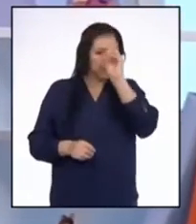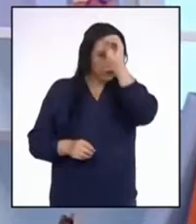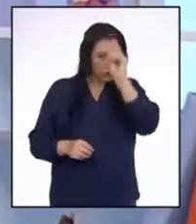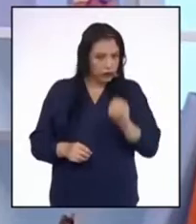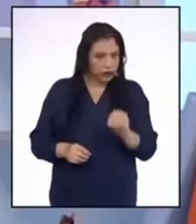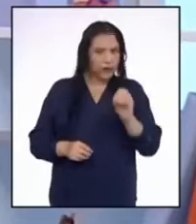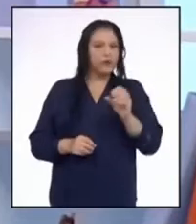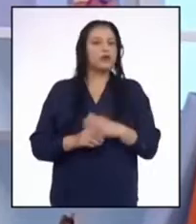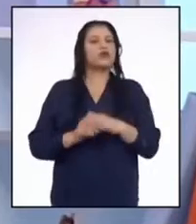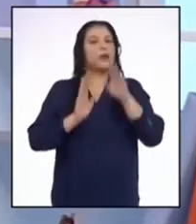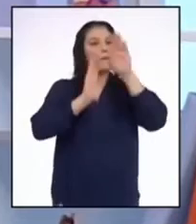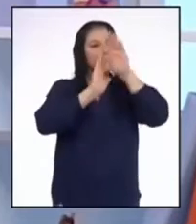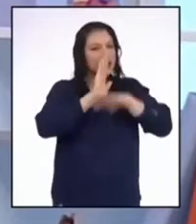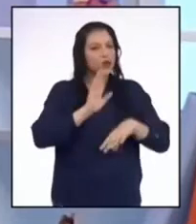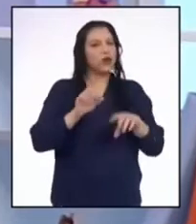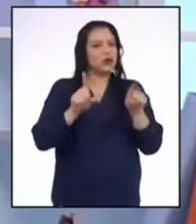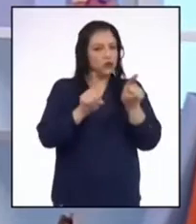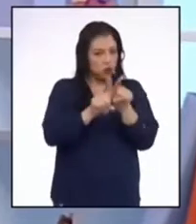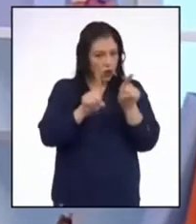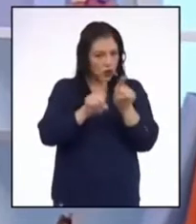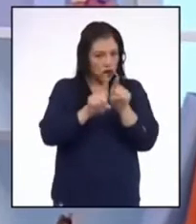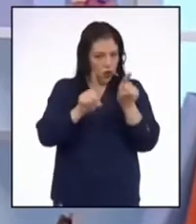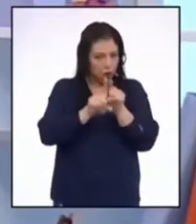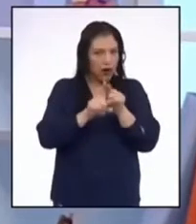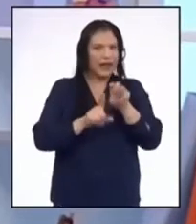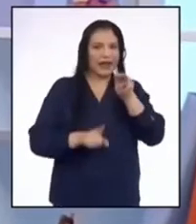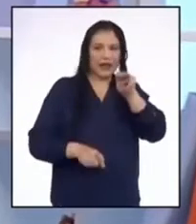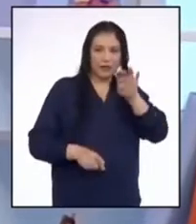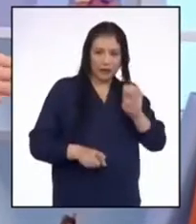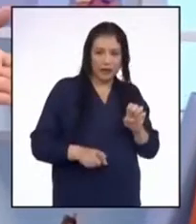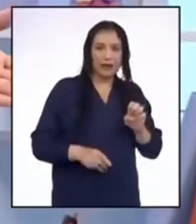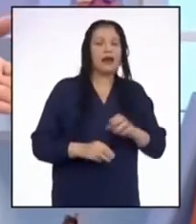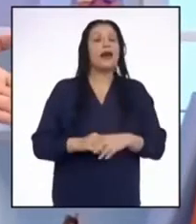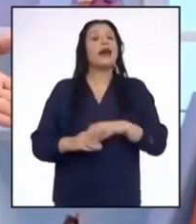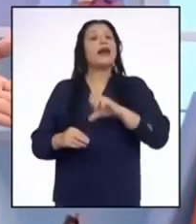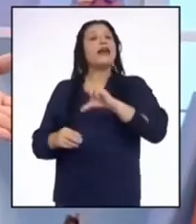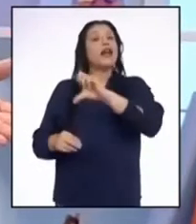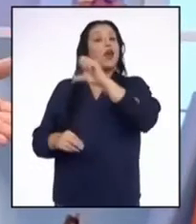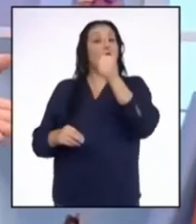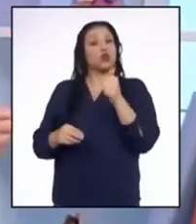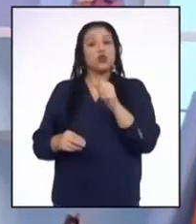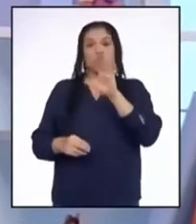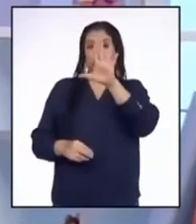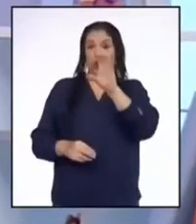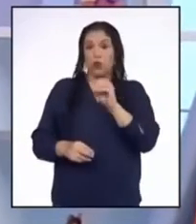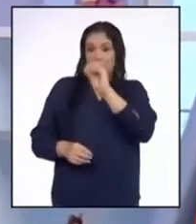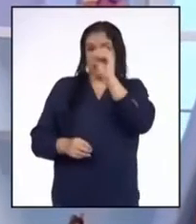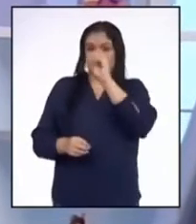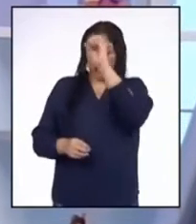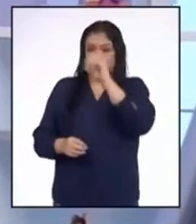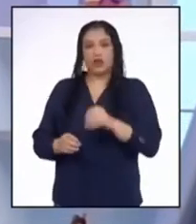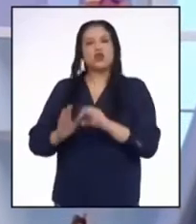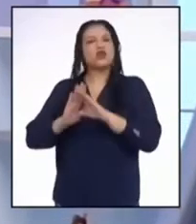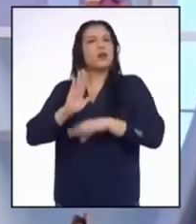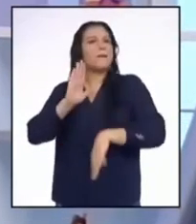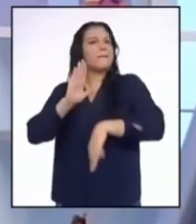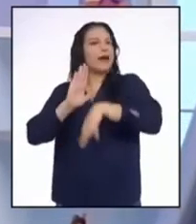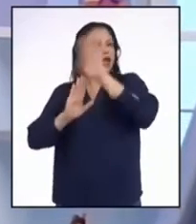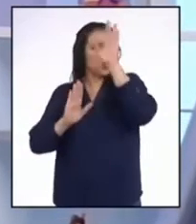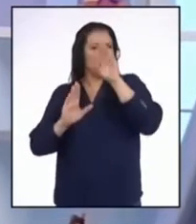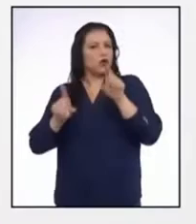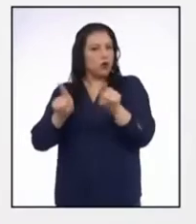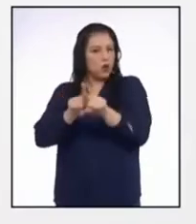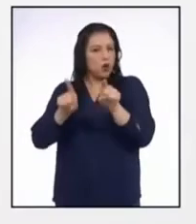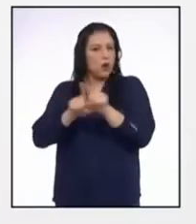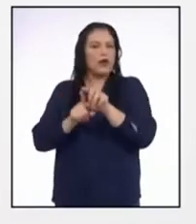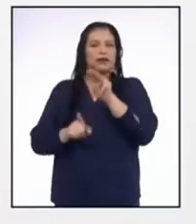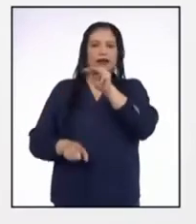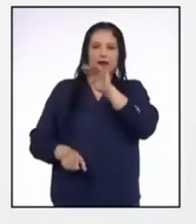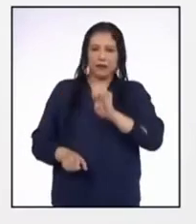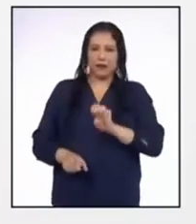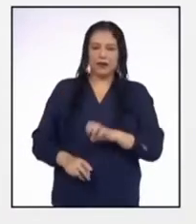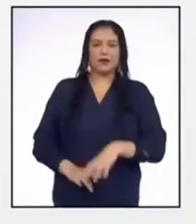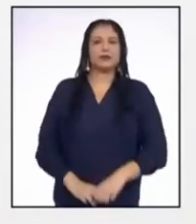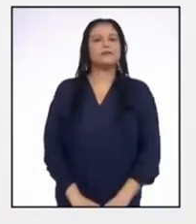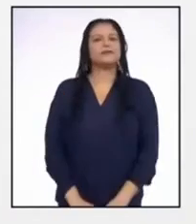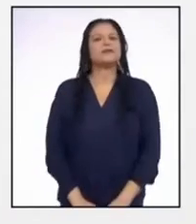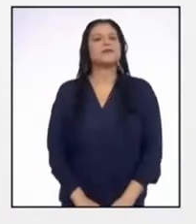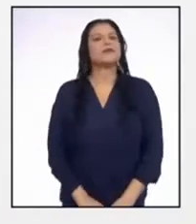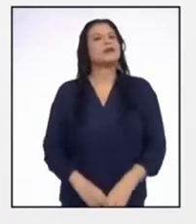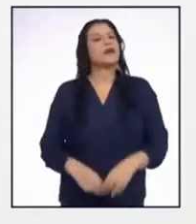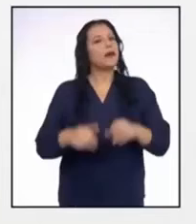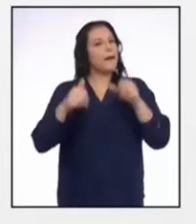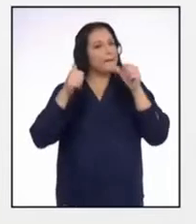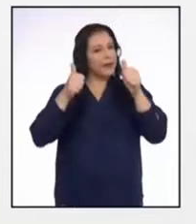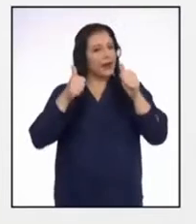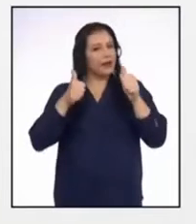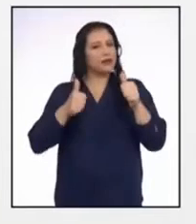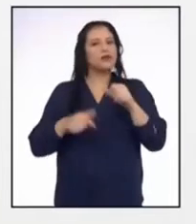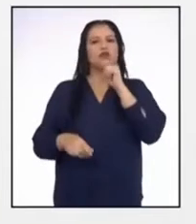ellos son menores o iguales que la mediana y el otro 50% son mayores o iguales. Bien, solo nos